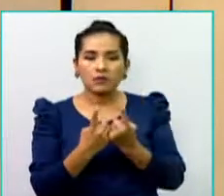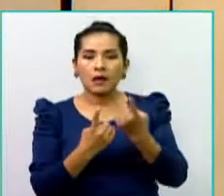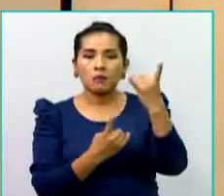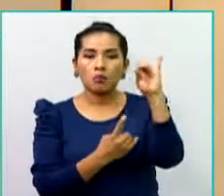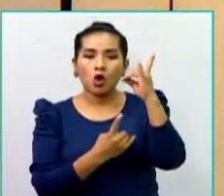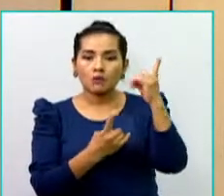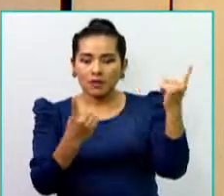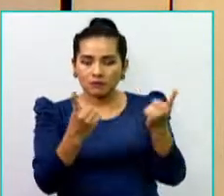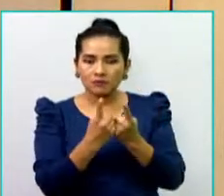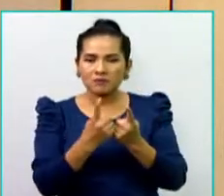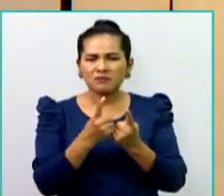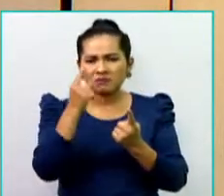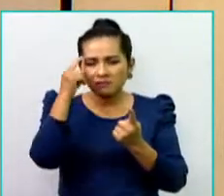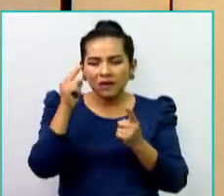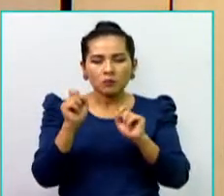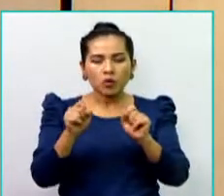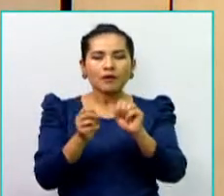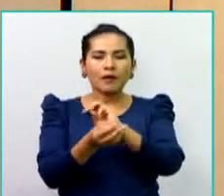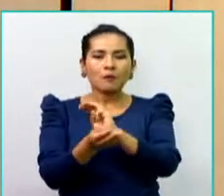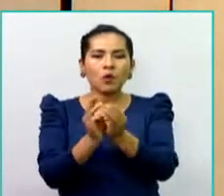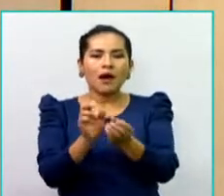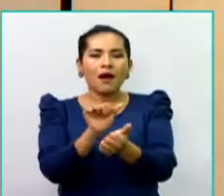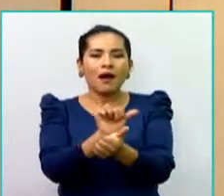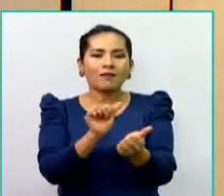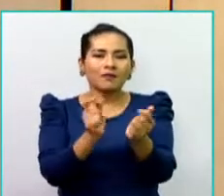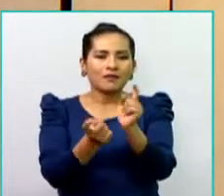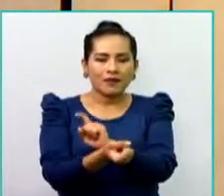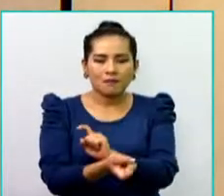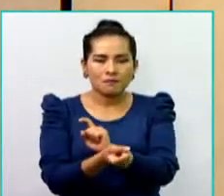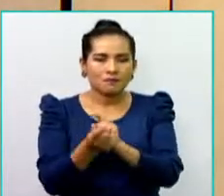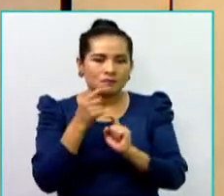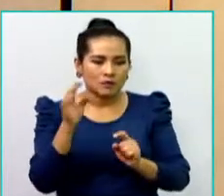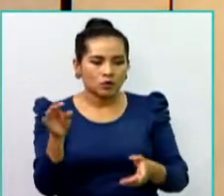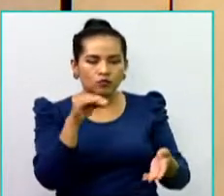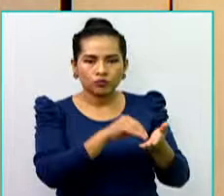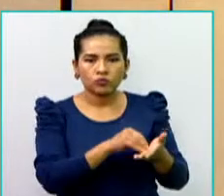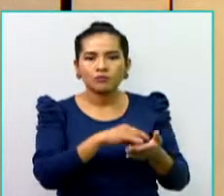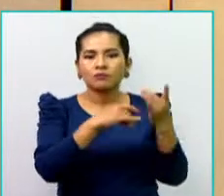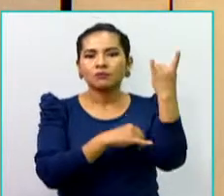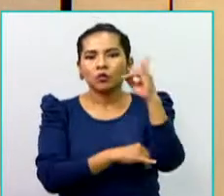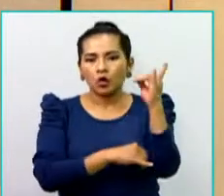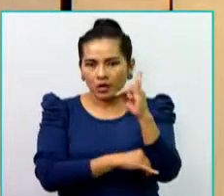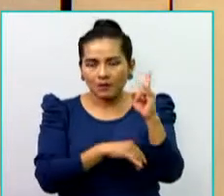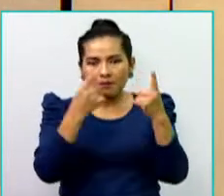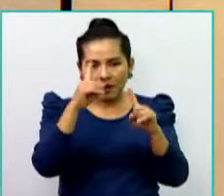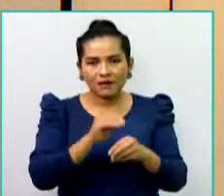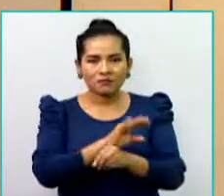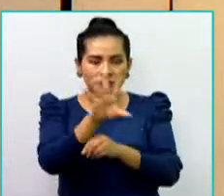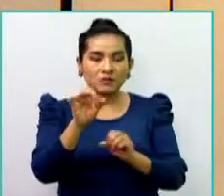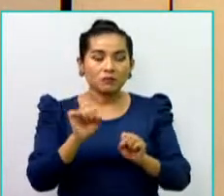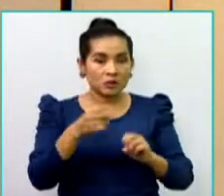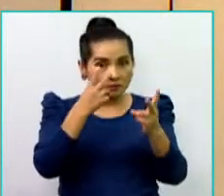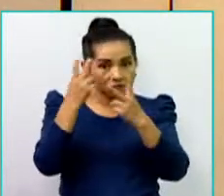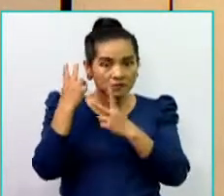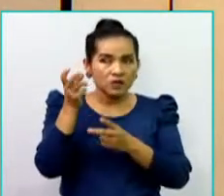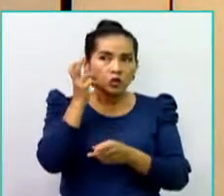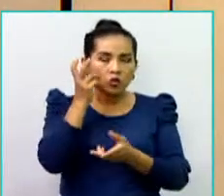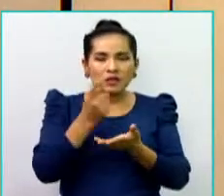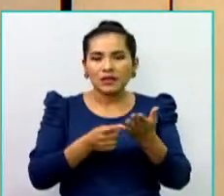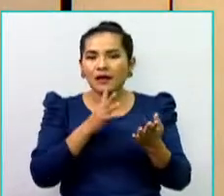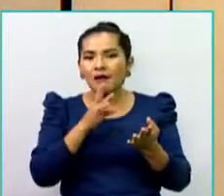la bolivianización de este texto para poder presentarla acá en nuestro país. Así que vamos al siguiente video para escuchar qué